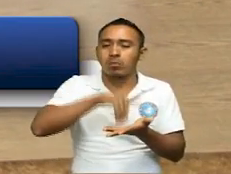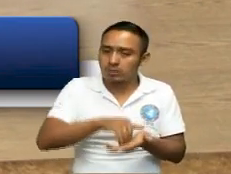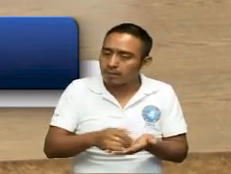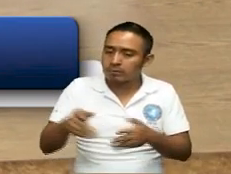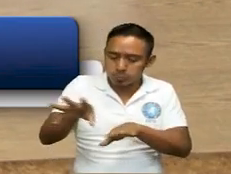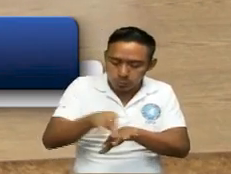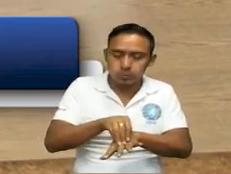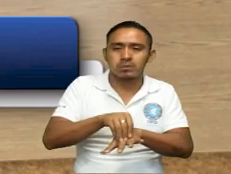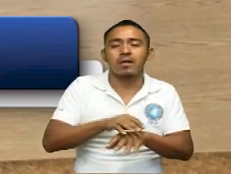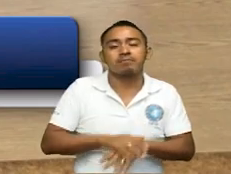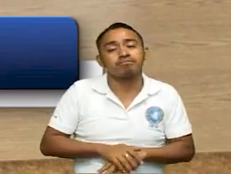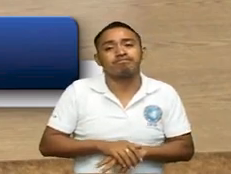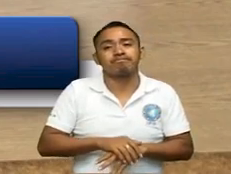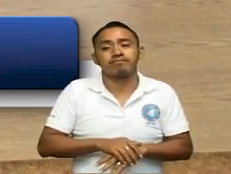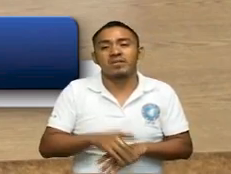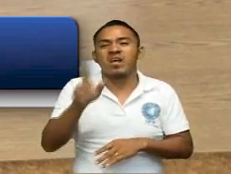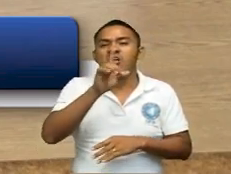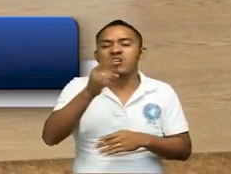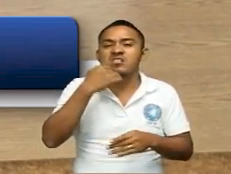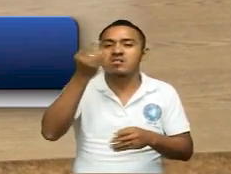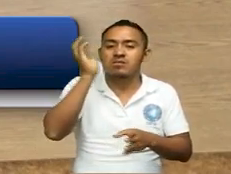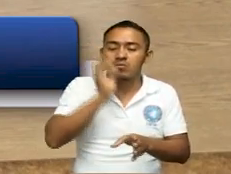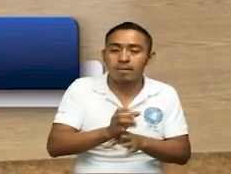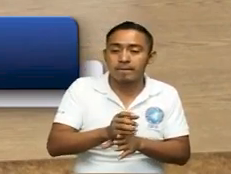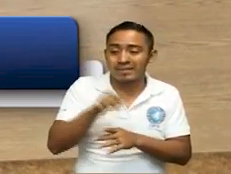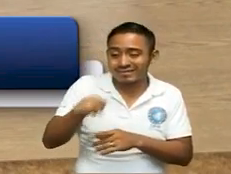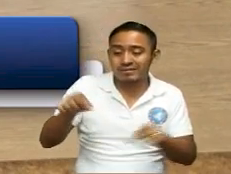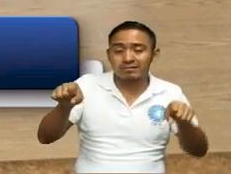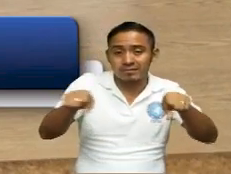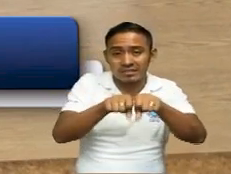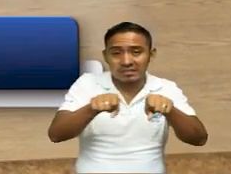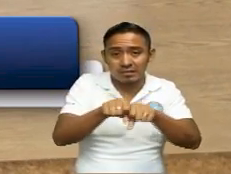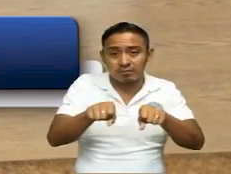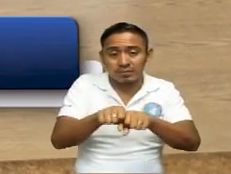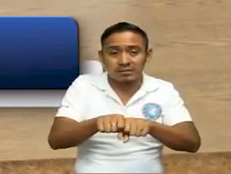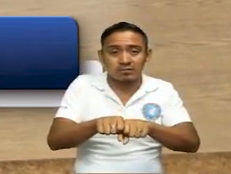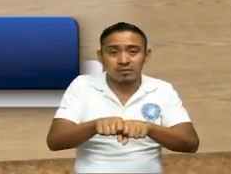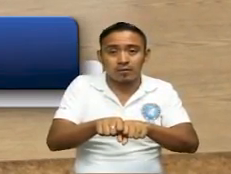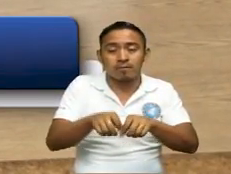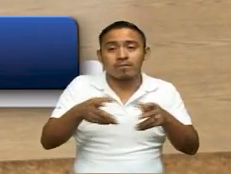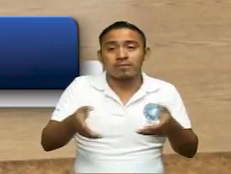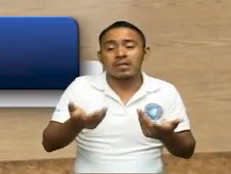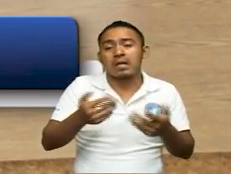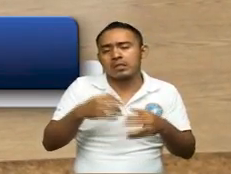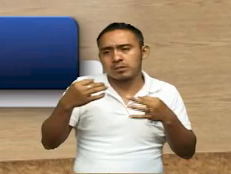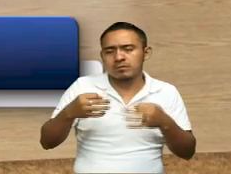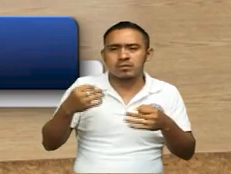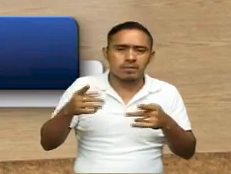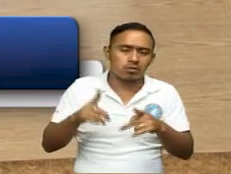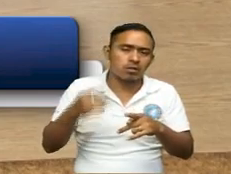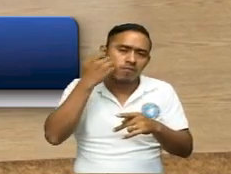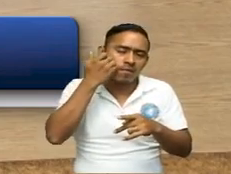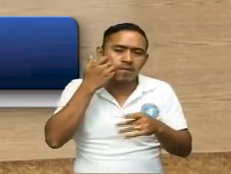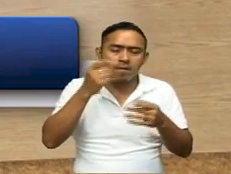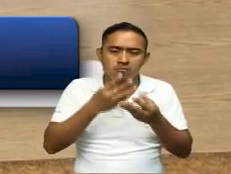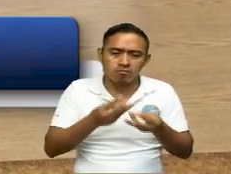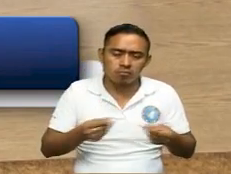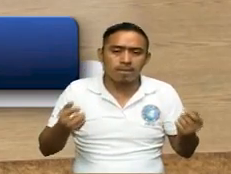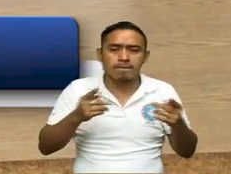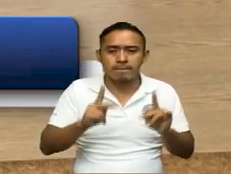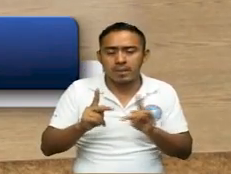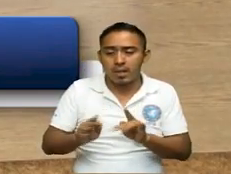hay que explicarle que el reservorio está en los zapatos. Si nosotros le damos tratamiento, el paciente se cura, pero vuelve a ponerse los zapatos, se vuelve infectando. O sea, la semana